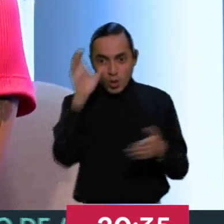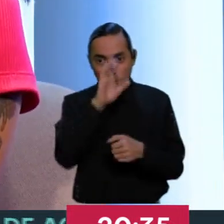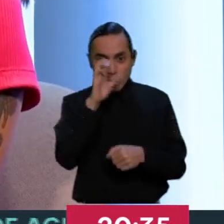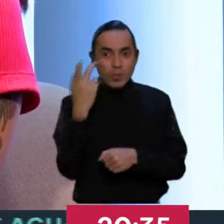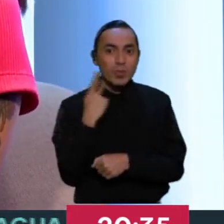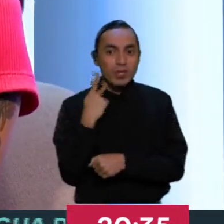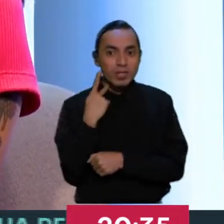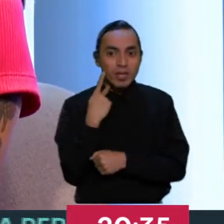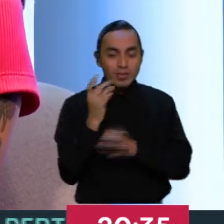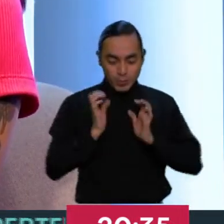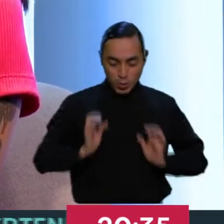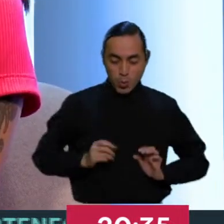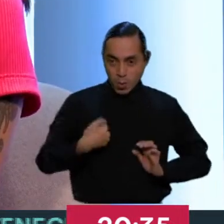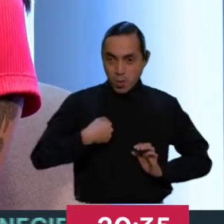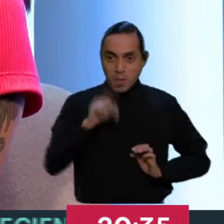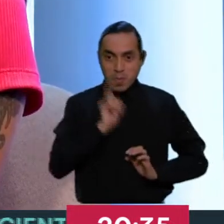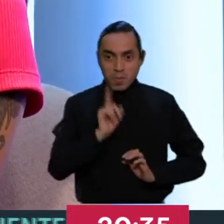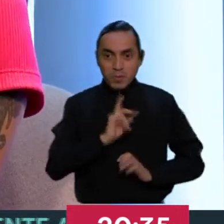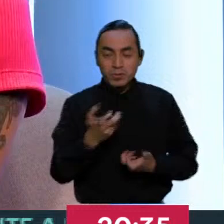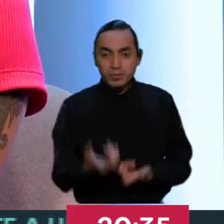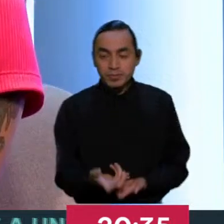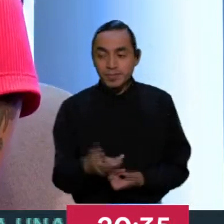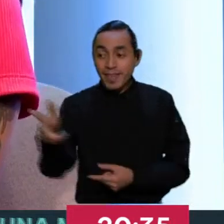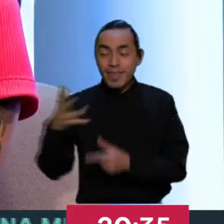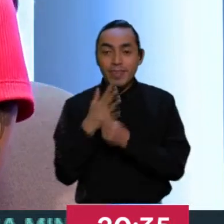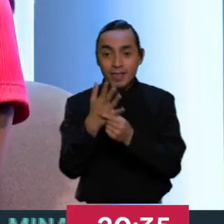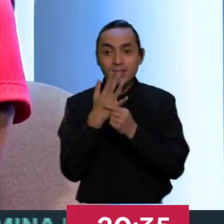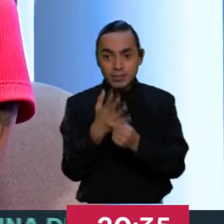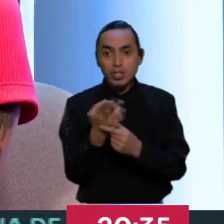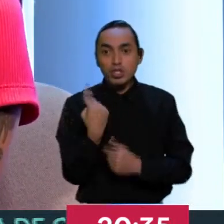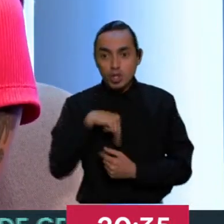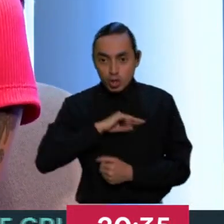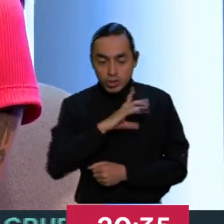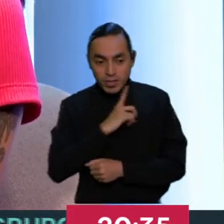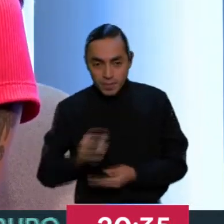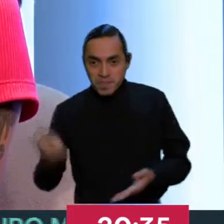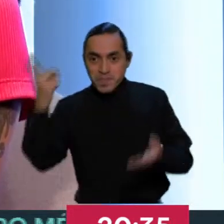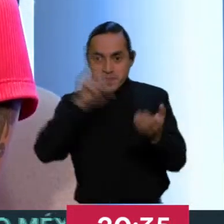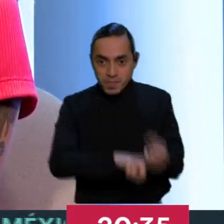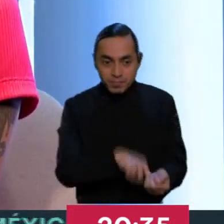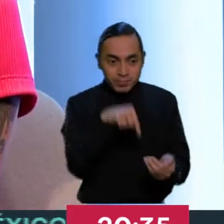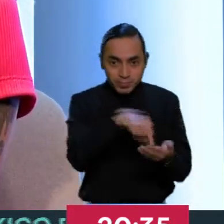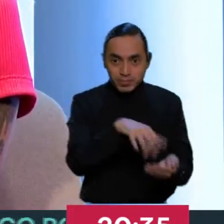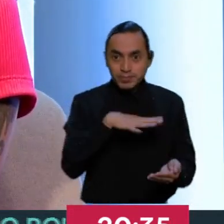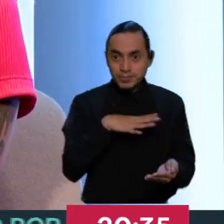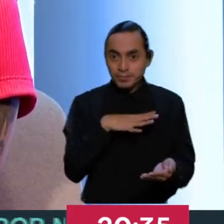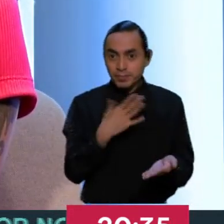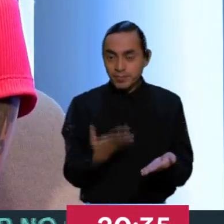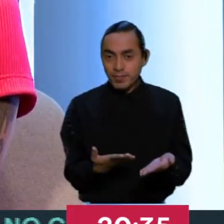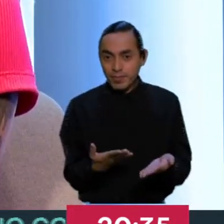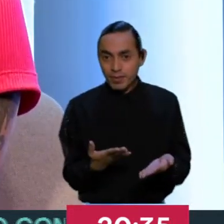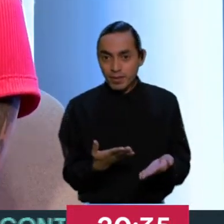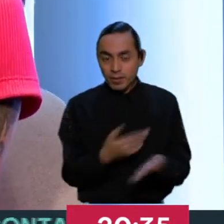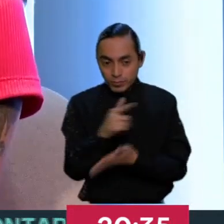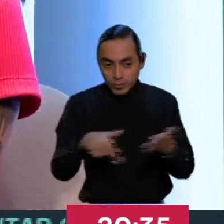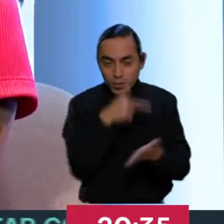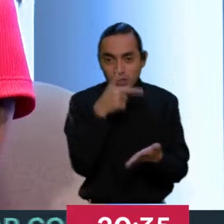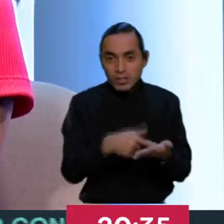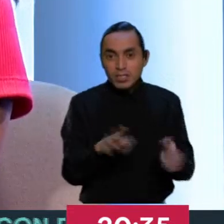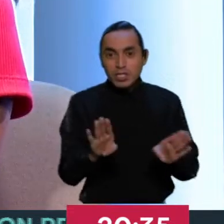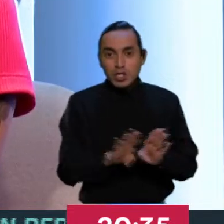Mujer. Y lo que ella dice es, a ver, nos hemos tenido que insertar en estos espacios también haciéndonos un